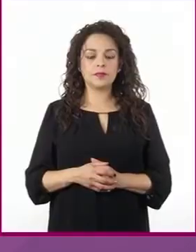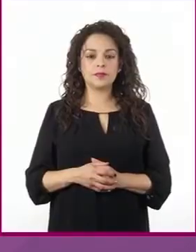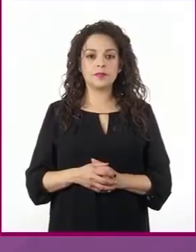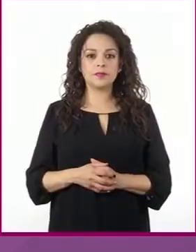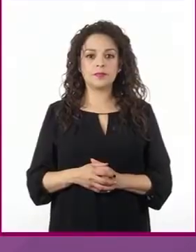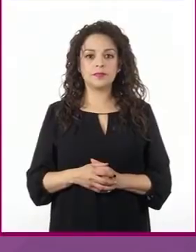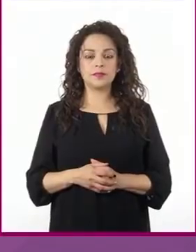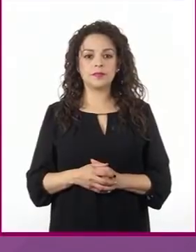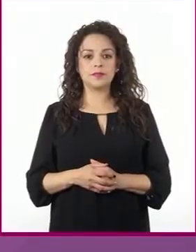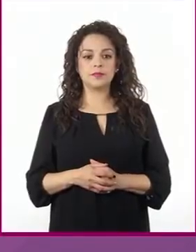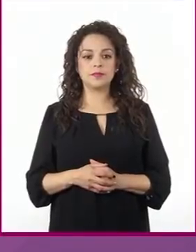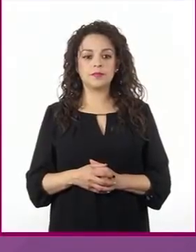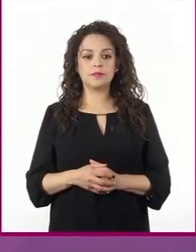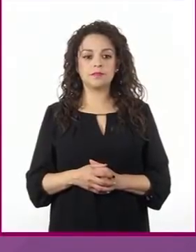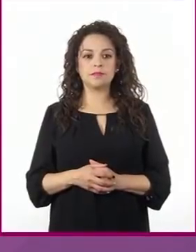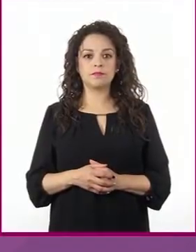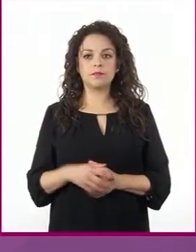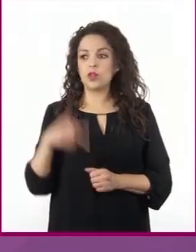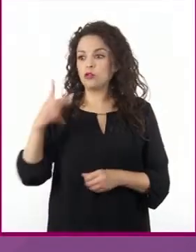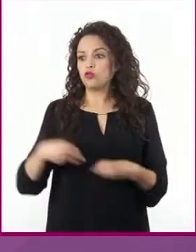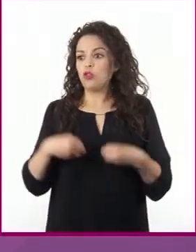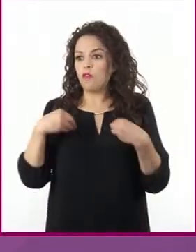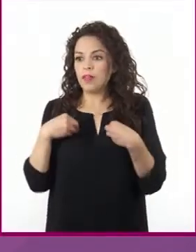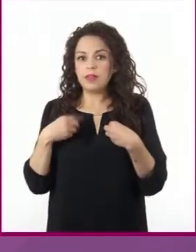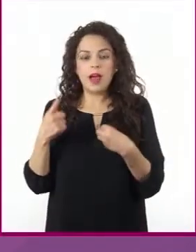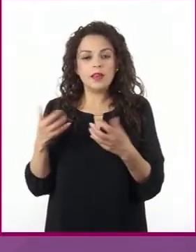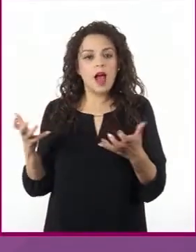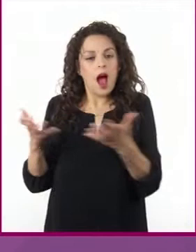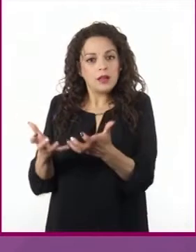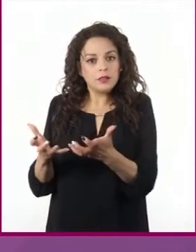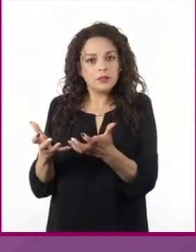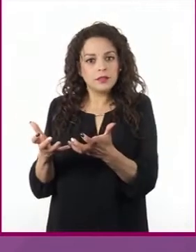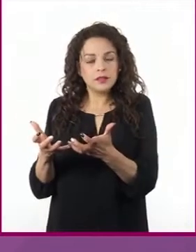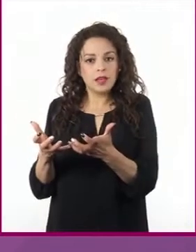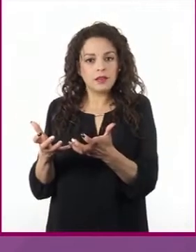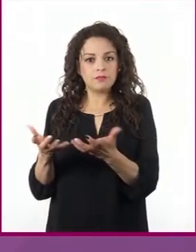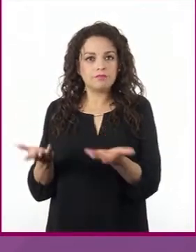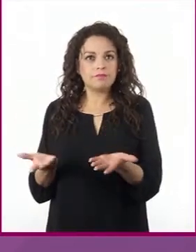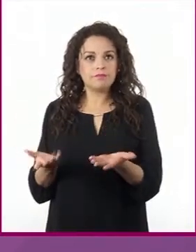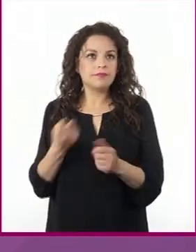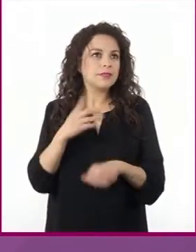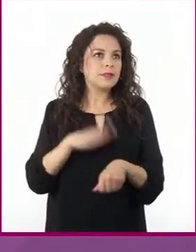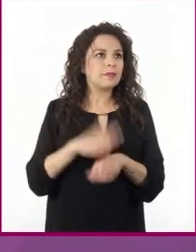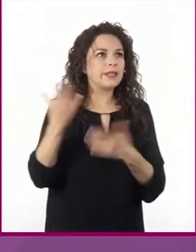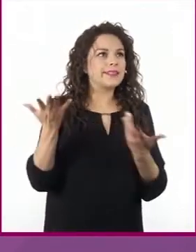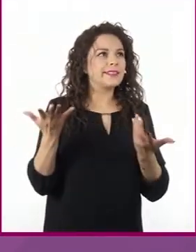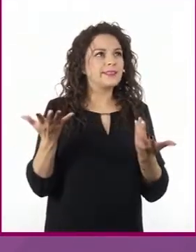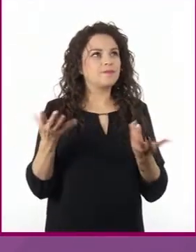Sobre qué os puede enseñar, lo que vivió, lo que hizo, ¿qué más?